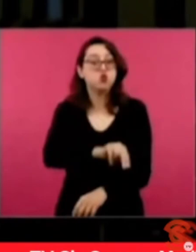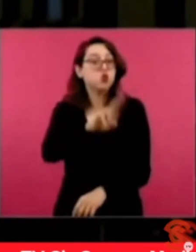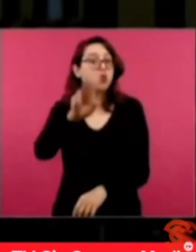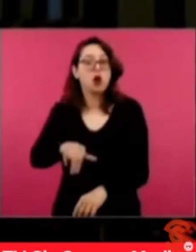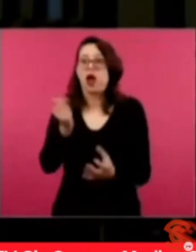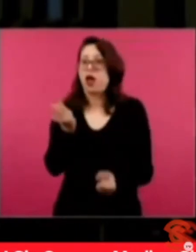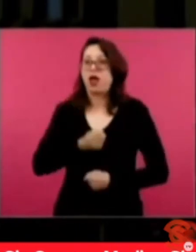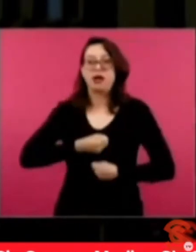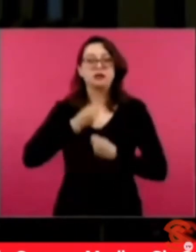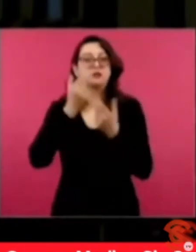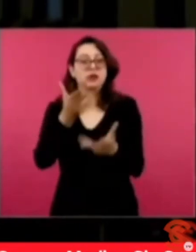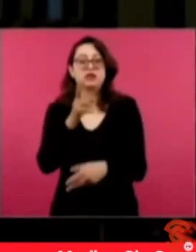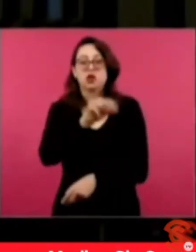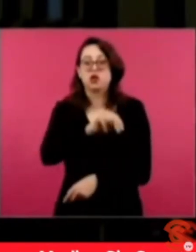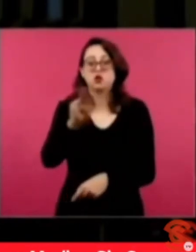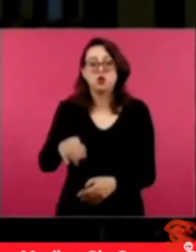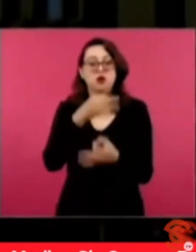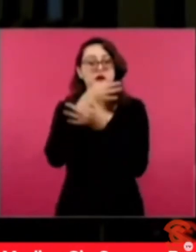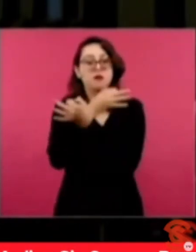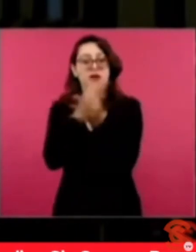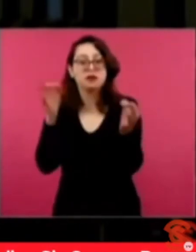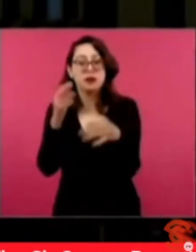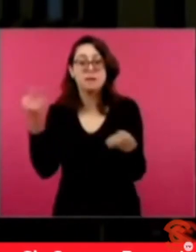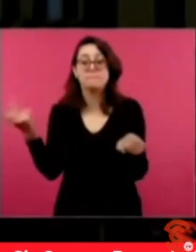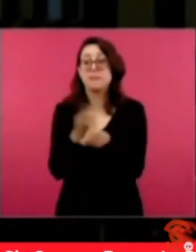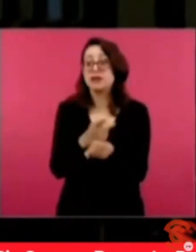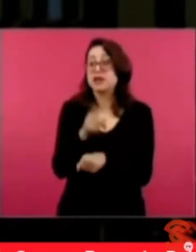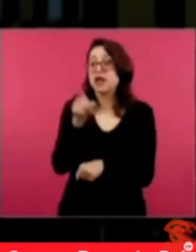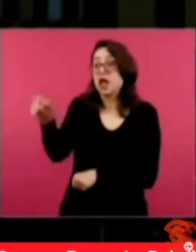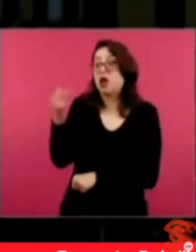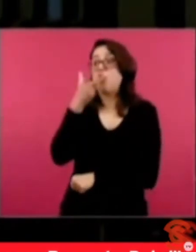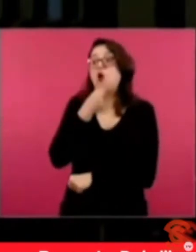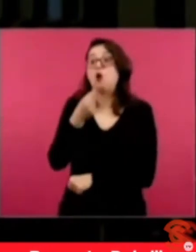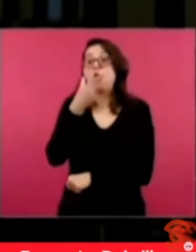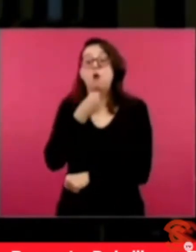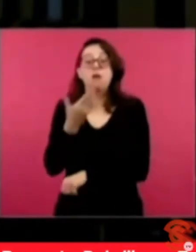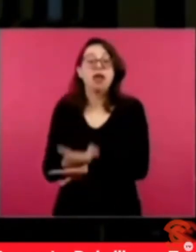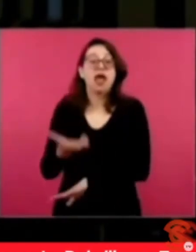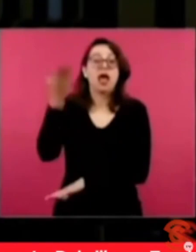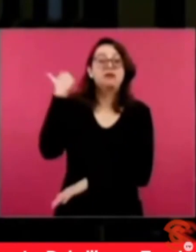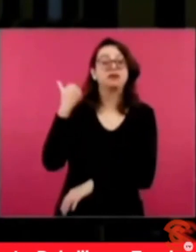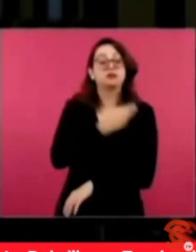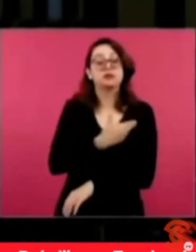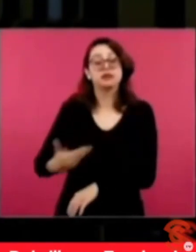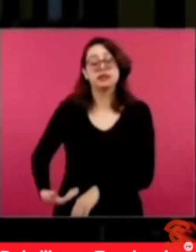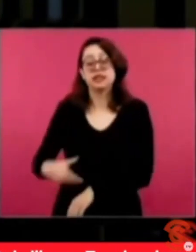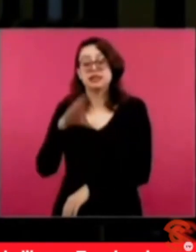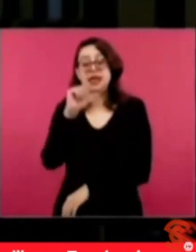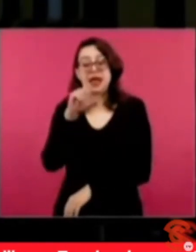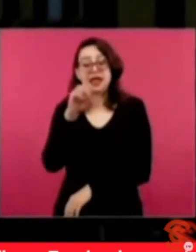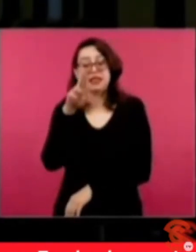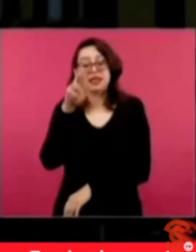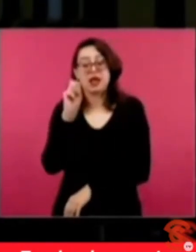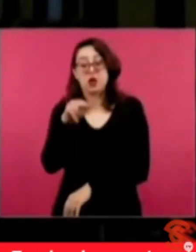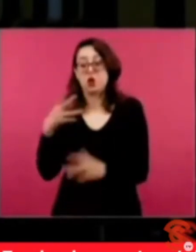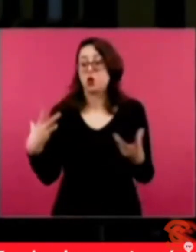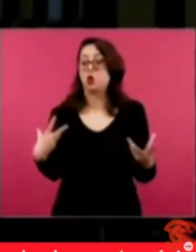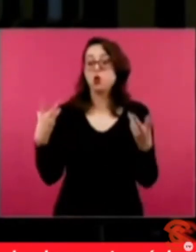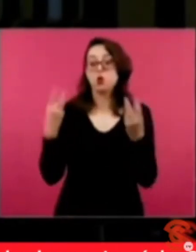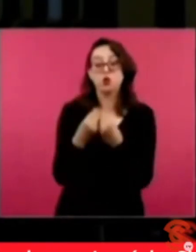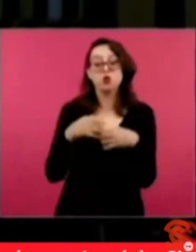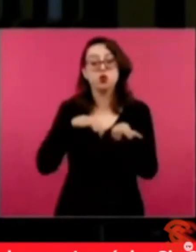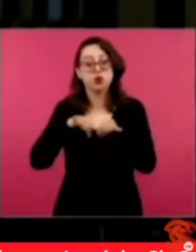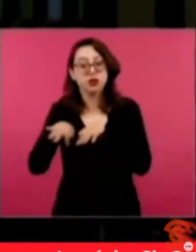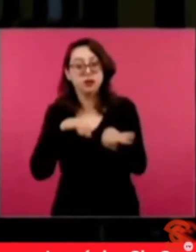de los años más terribles de la supuesta guerra contra el narcotráfico, donde ya sabemos Genaro García Luna